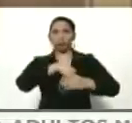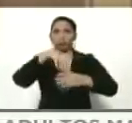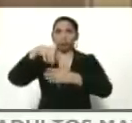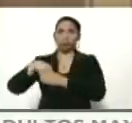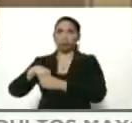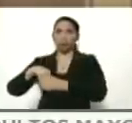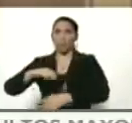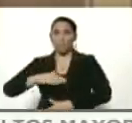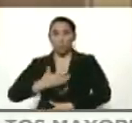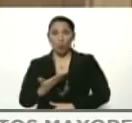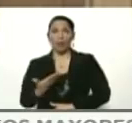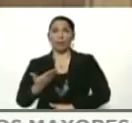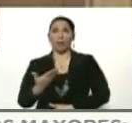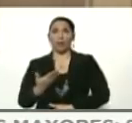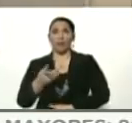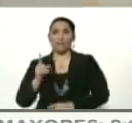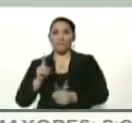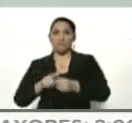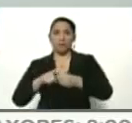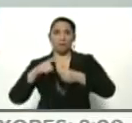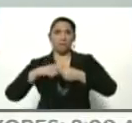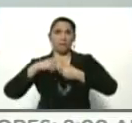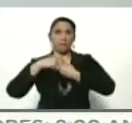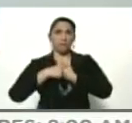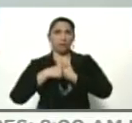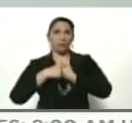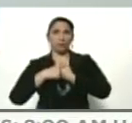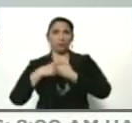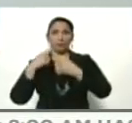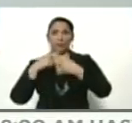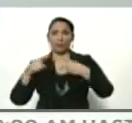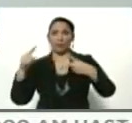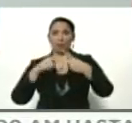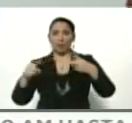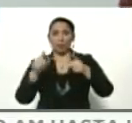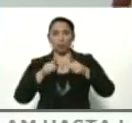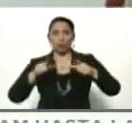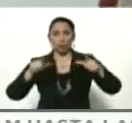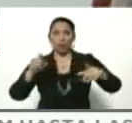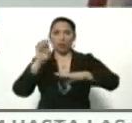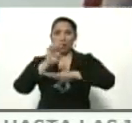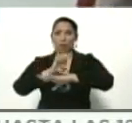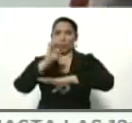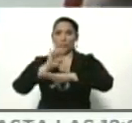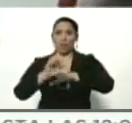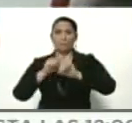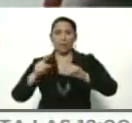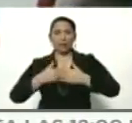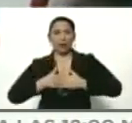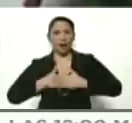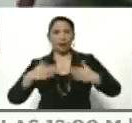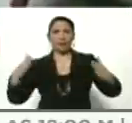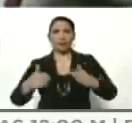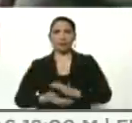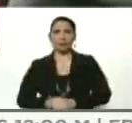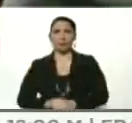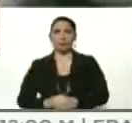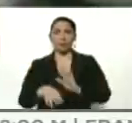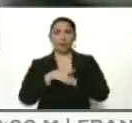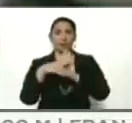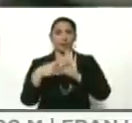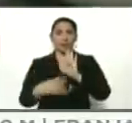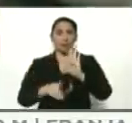que puedan irse incorporando desde distintos sectores de la economía, bueno, para garantizar el derecho